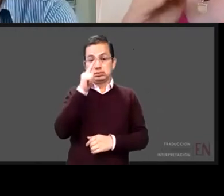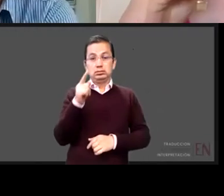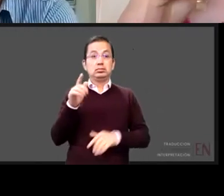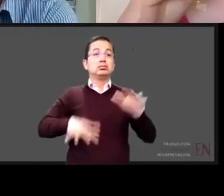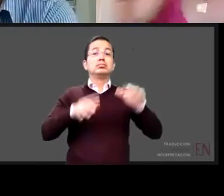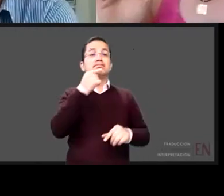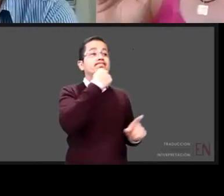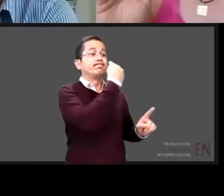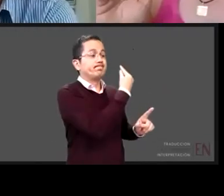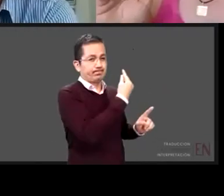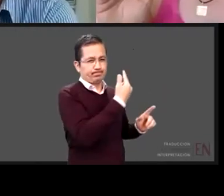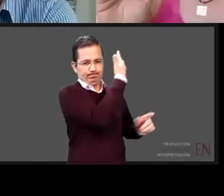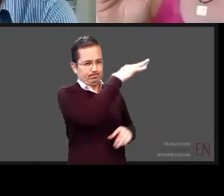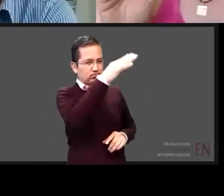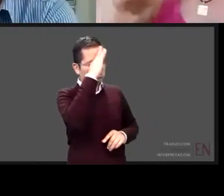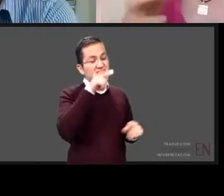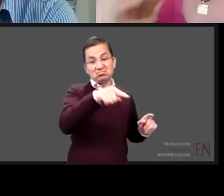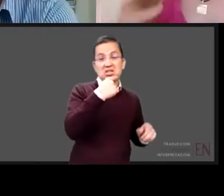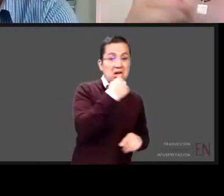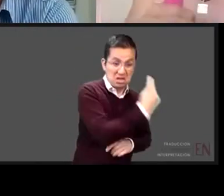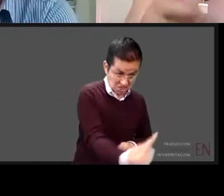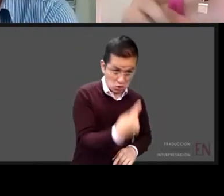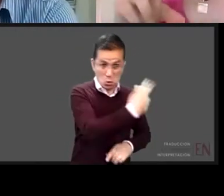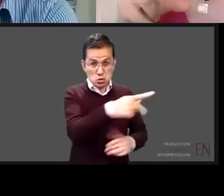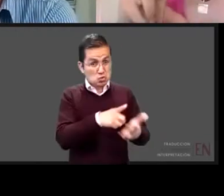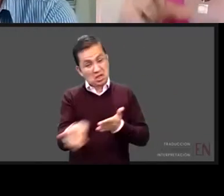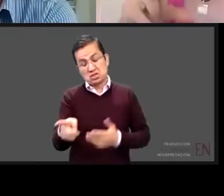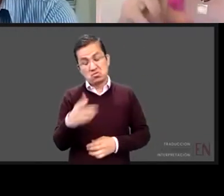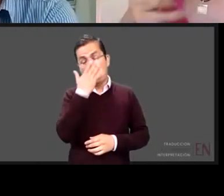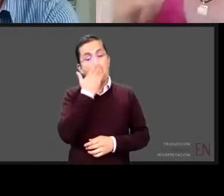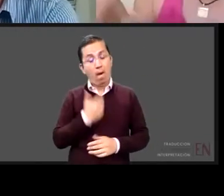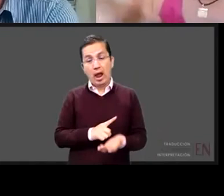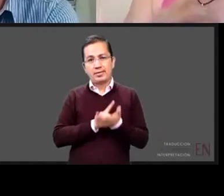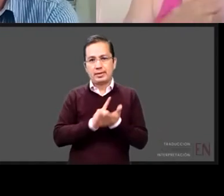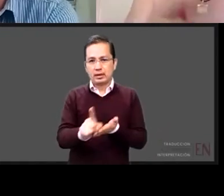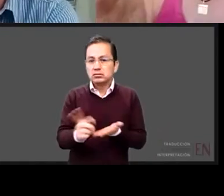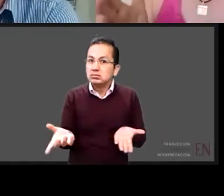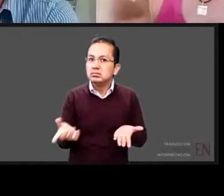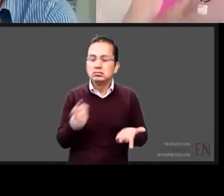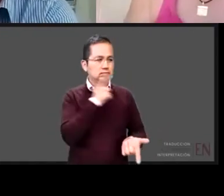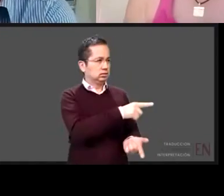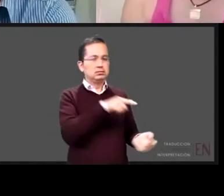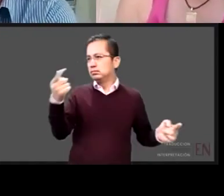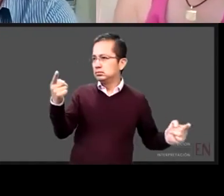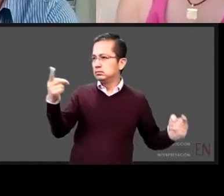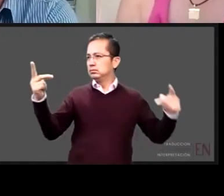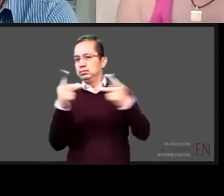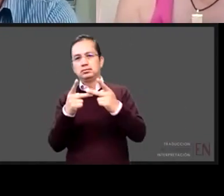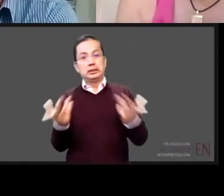niñas no tienen derechos. Me impresiona porque es la coincidencia es impresionante.